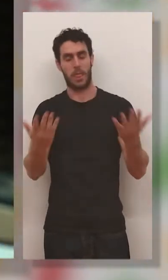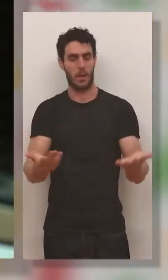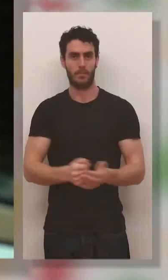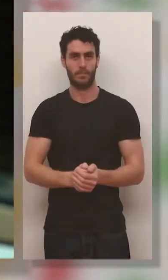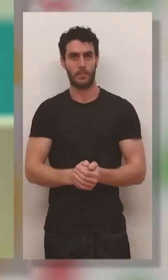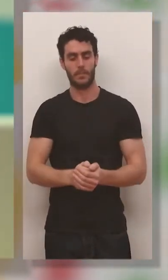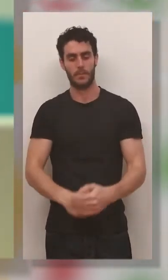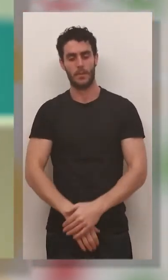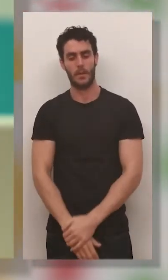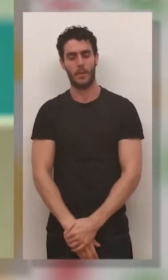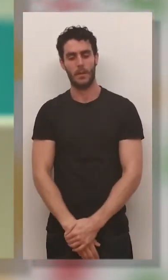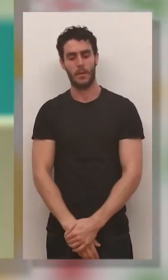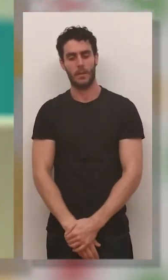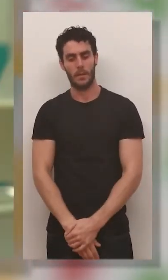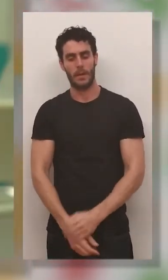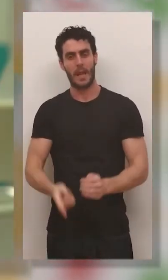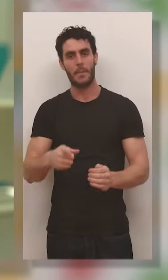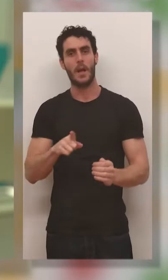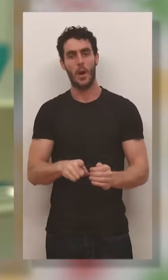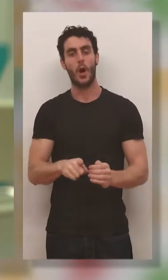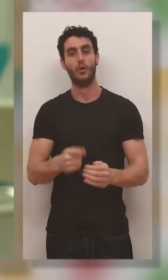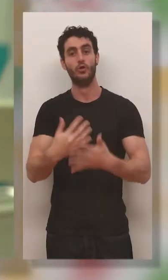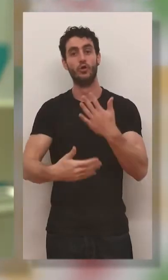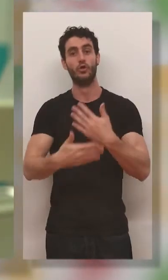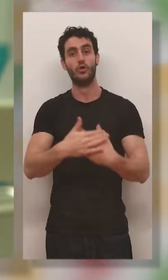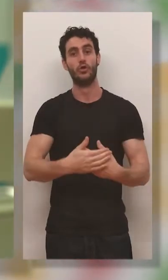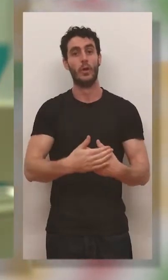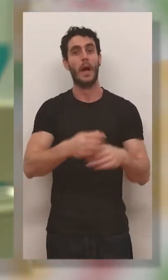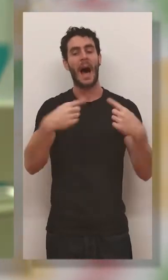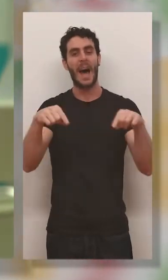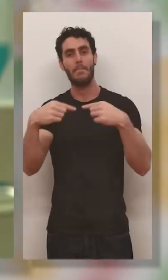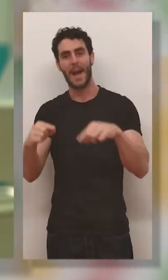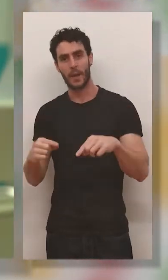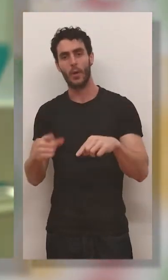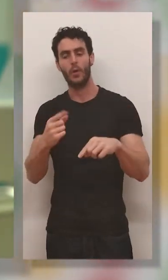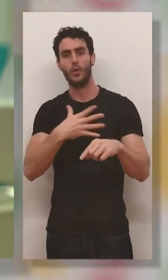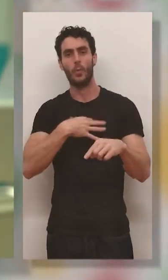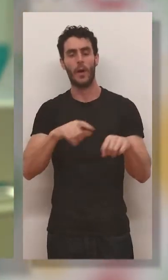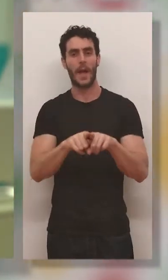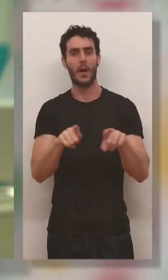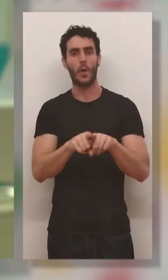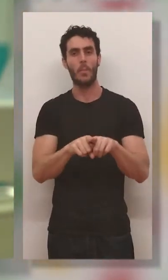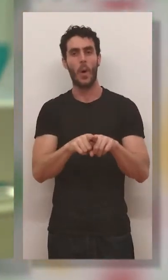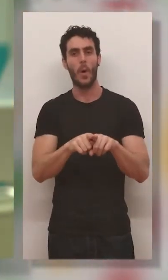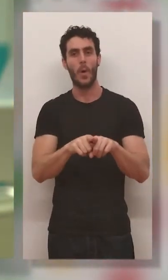mucha letra. Los arpegios, pues es tocar como un acorde separado,